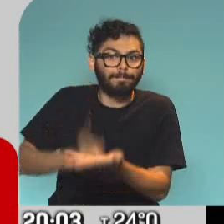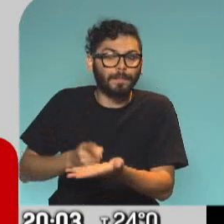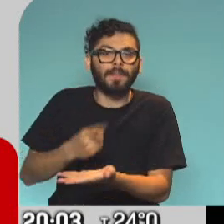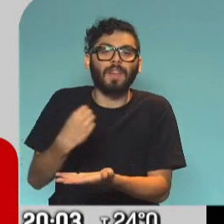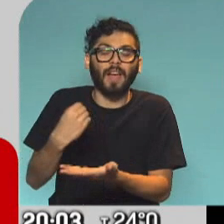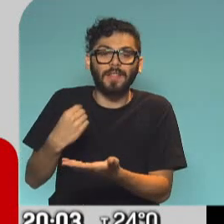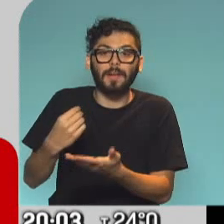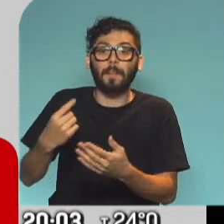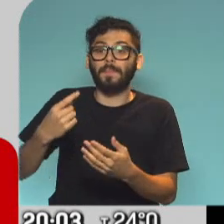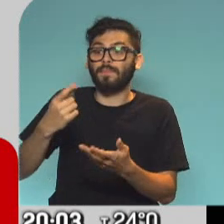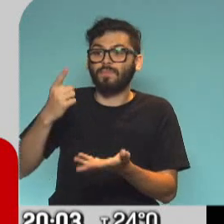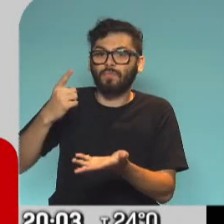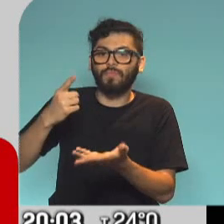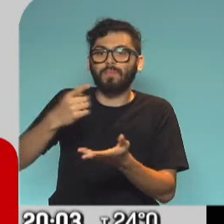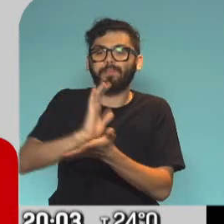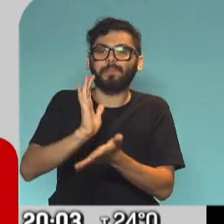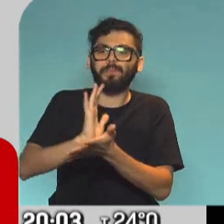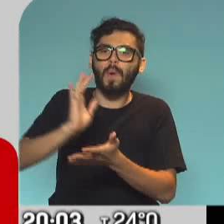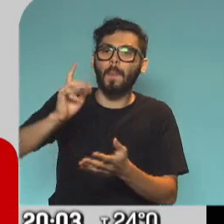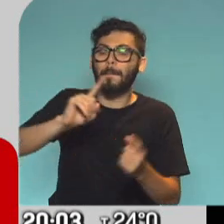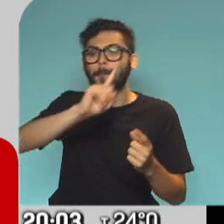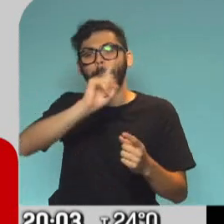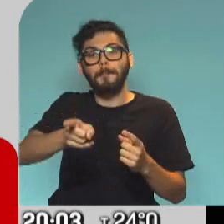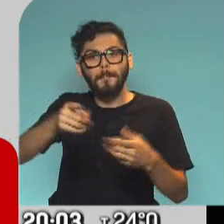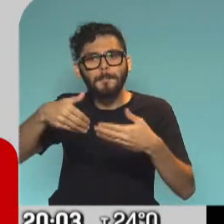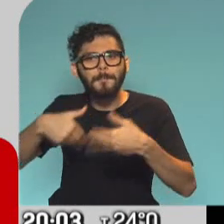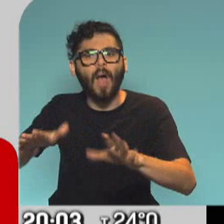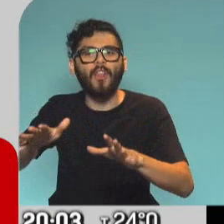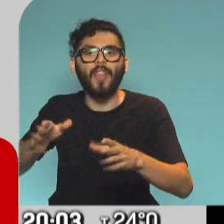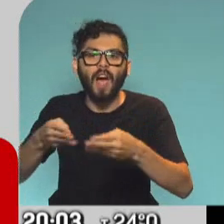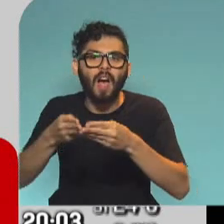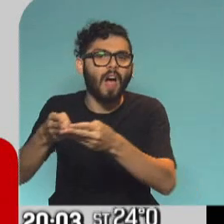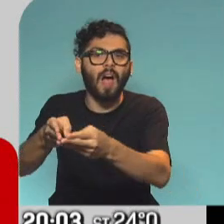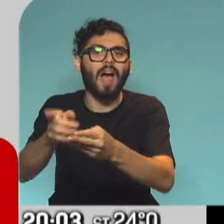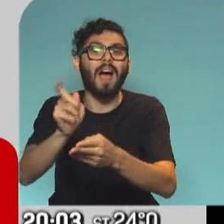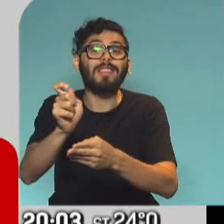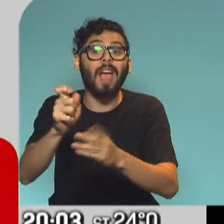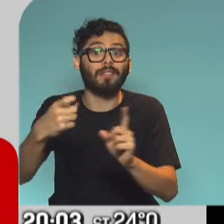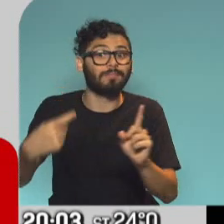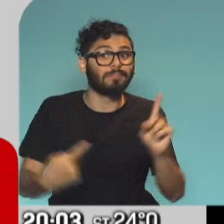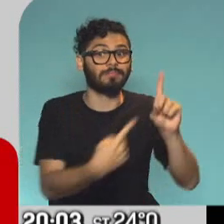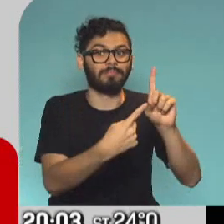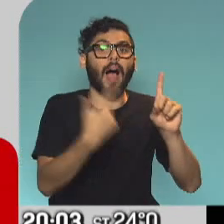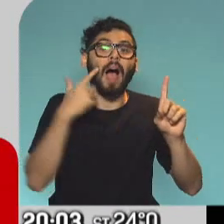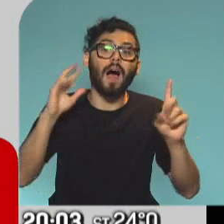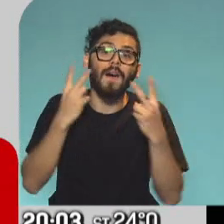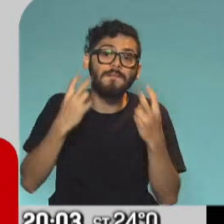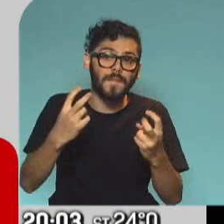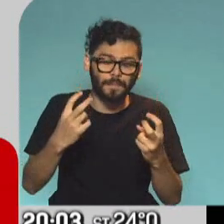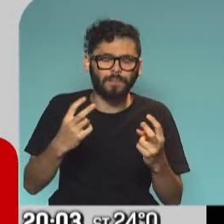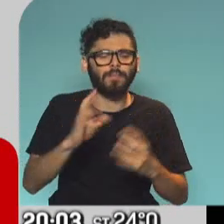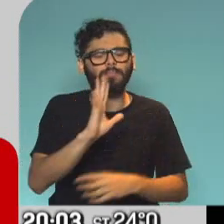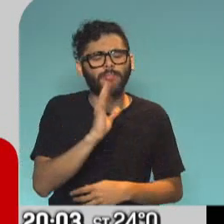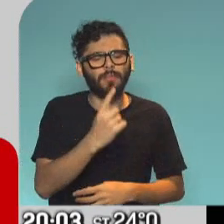de mando primaria, la que tenía responsabilidad primaria con mandar el submarino al agua. En su momento, puede ser, Néstor, que la jueza